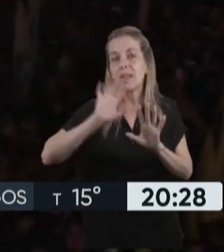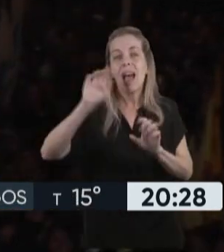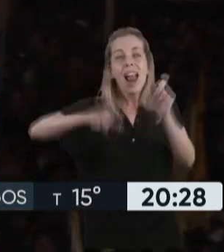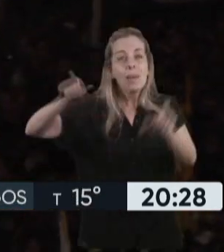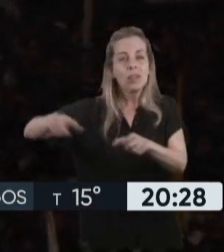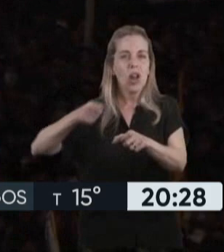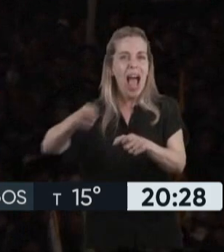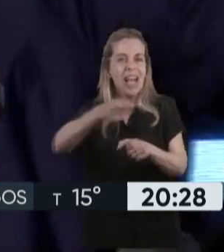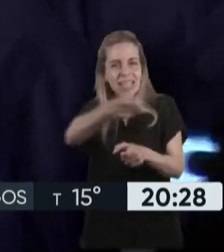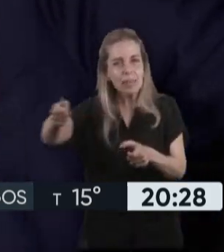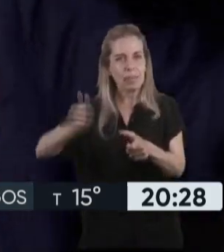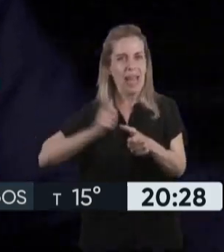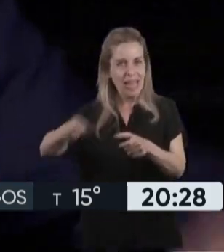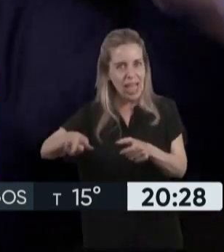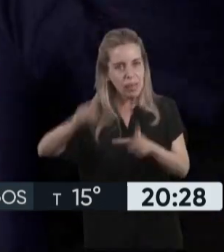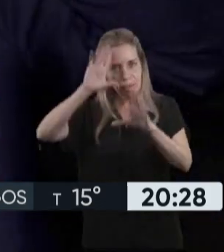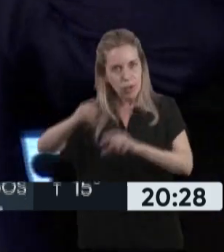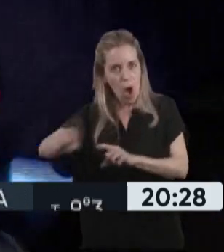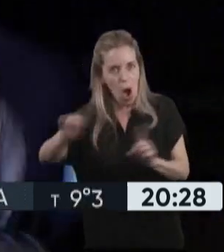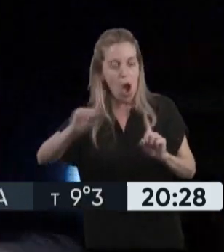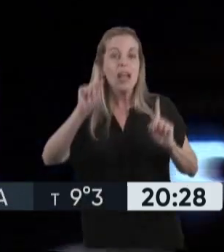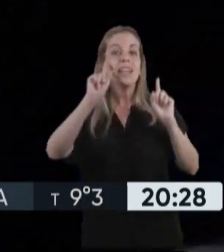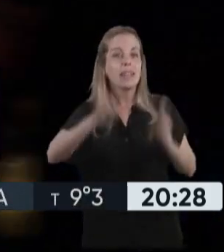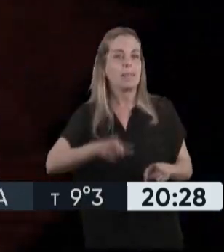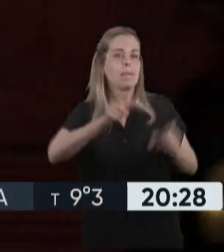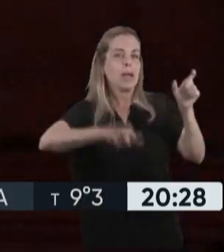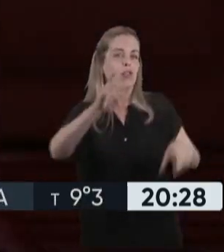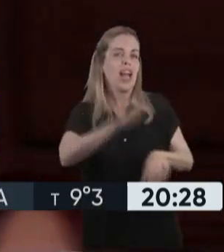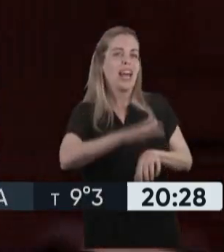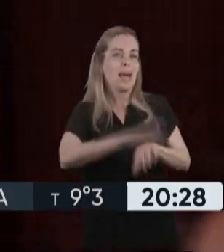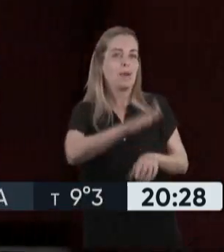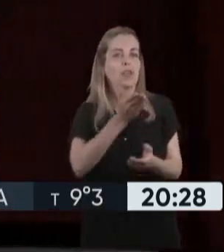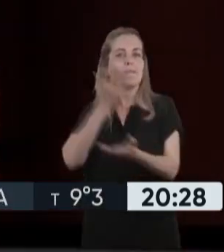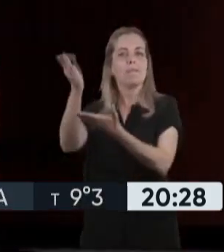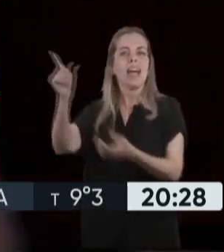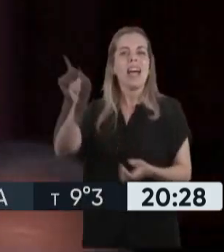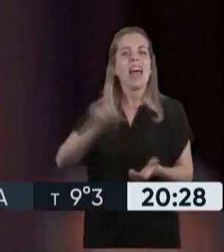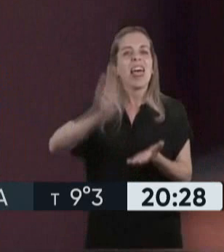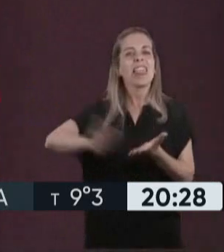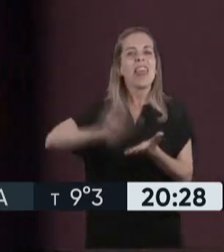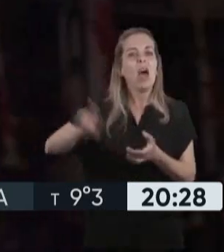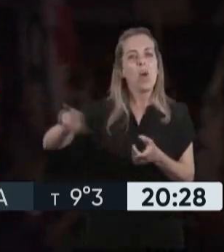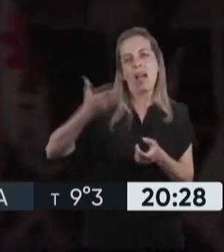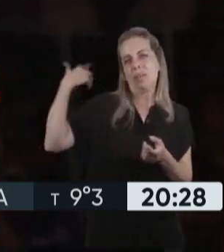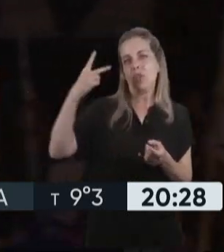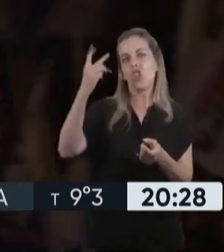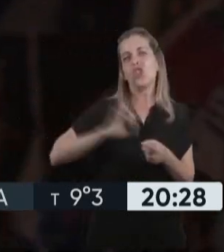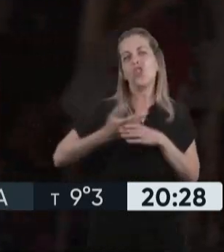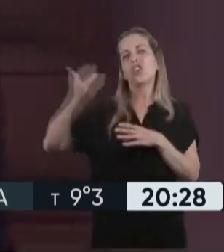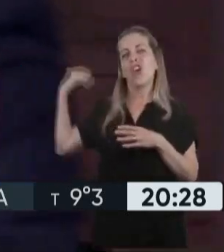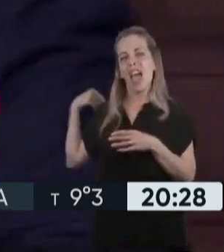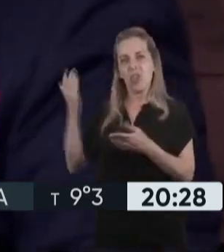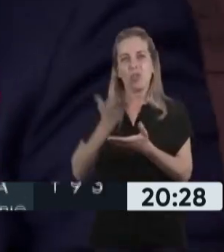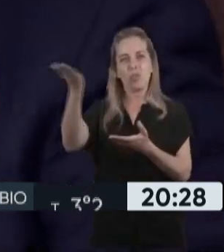genocidas y tampoco olvidemos a los que nos endeudaron, como nos endeudaron hace apenas 2 años